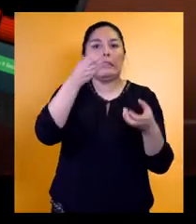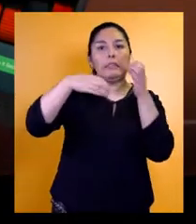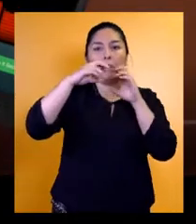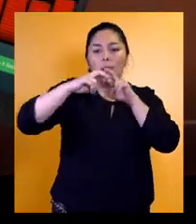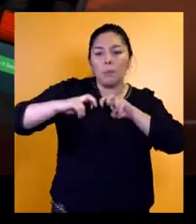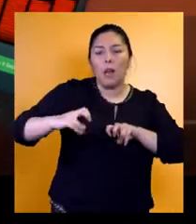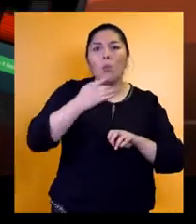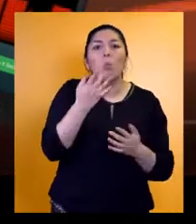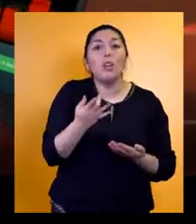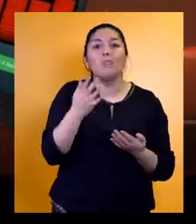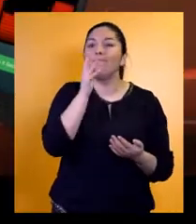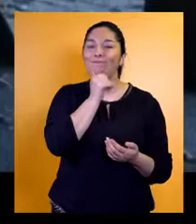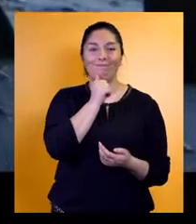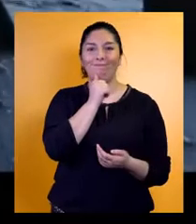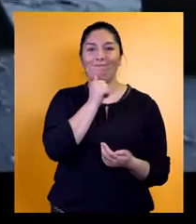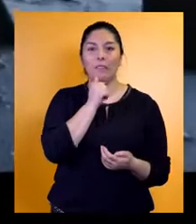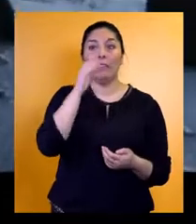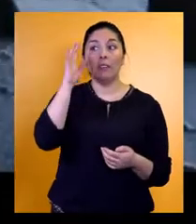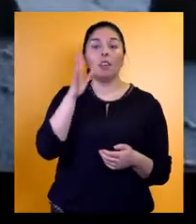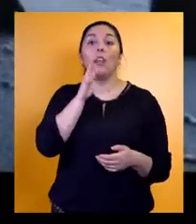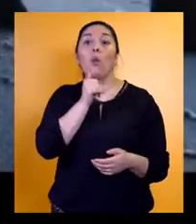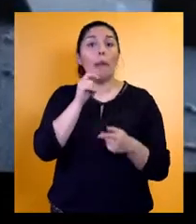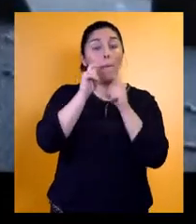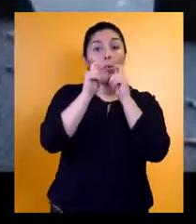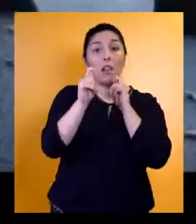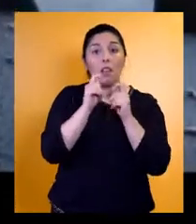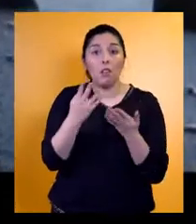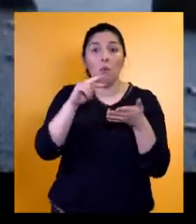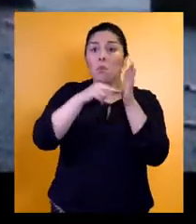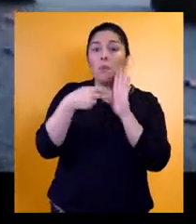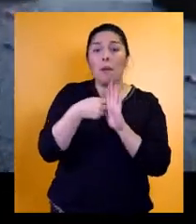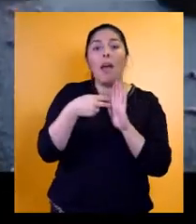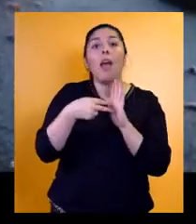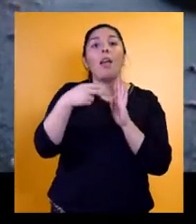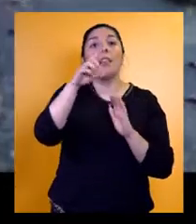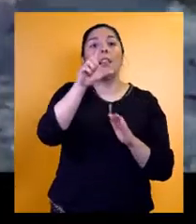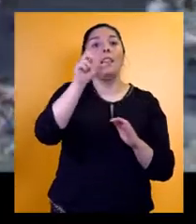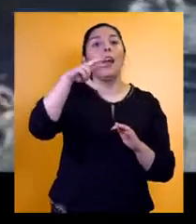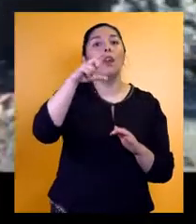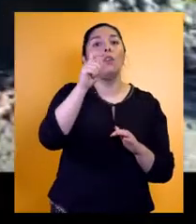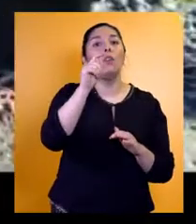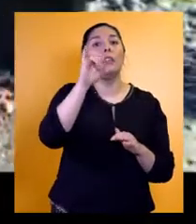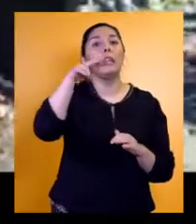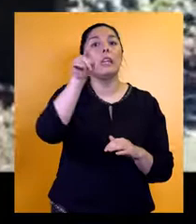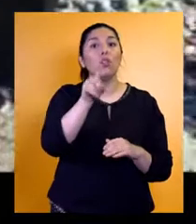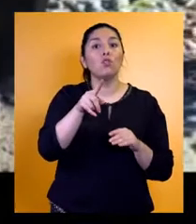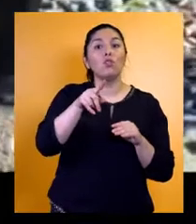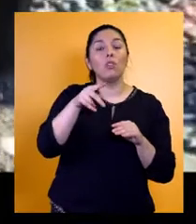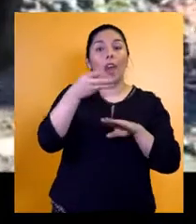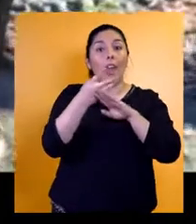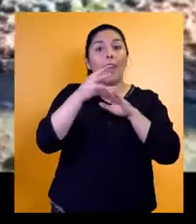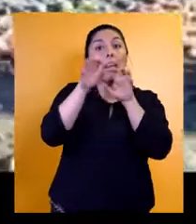nada científicamente... Se descartó riesgo para la población debido al abrazón de langostinos y se confirmó el inicio de una